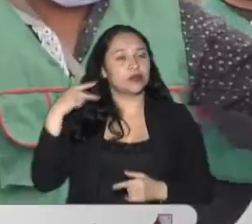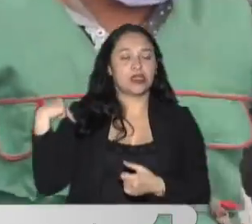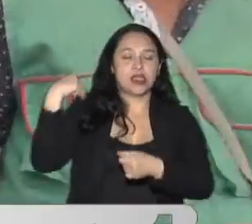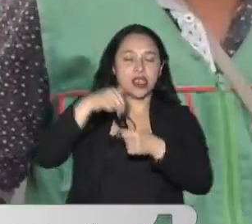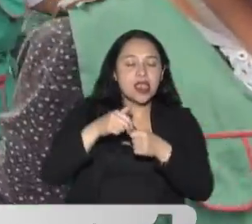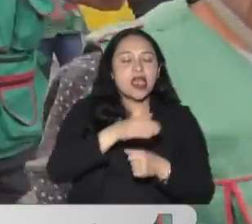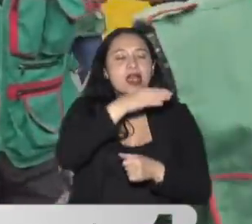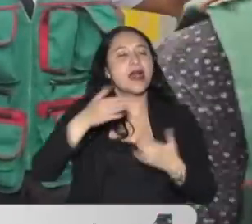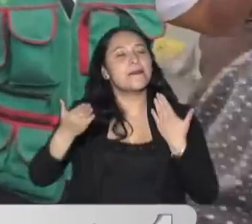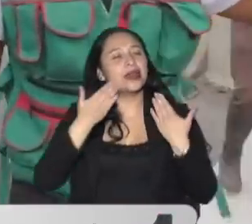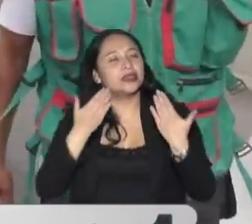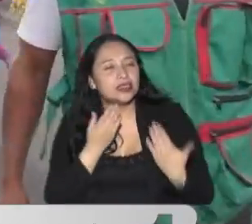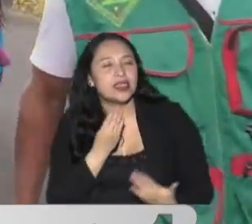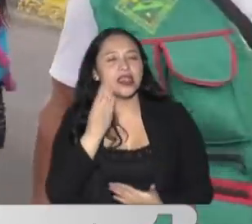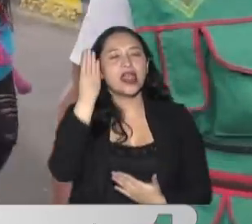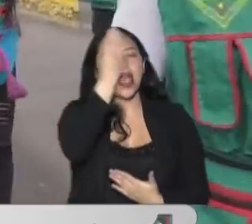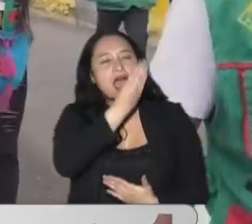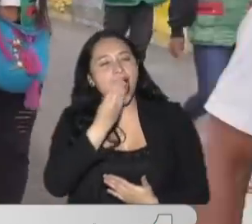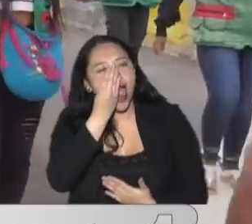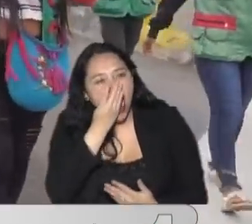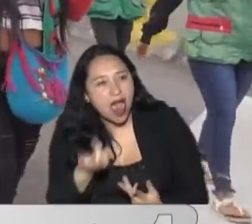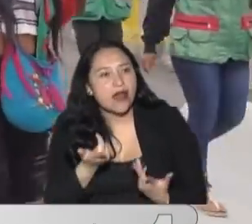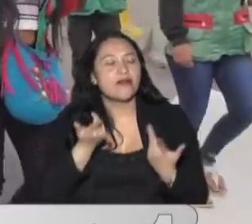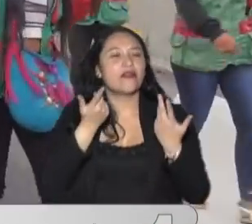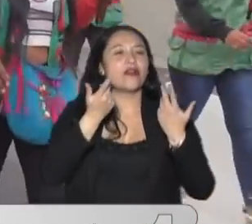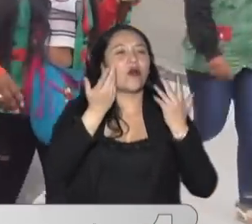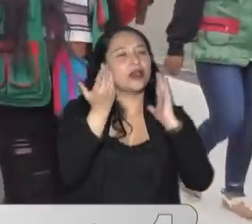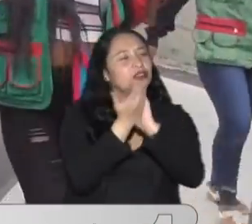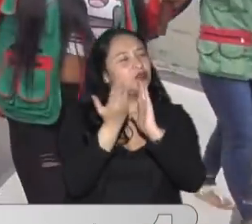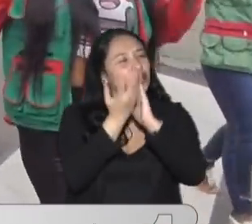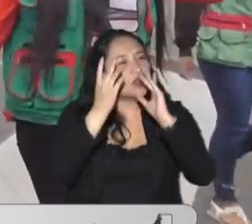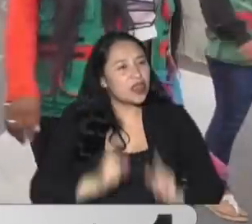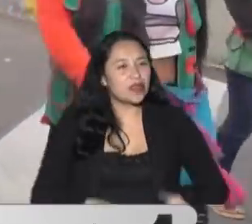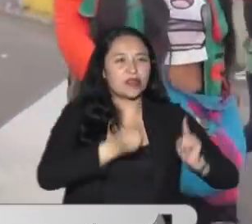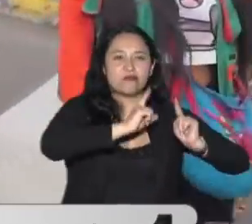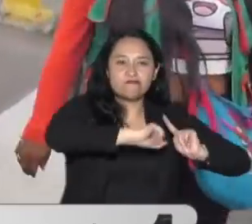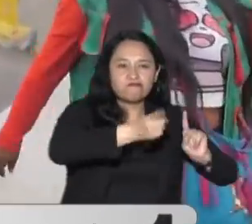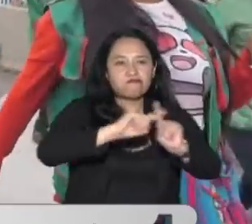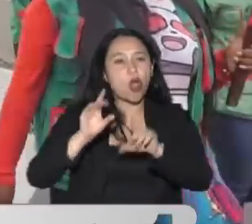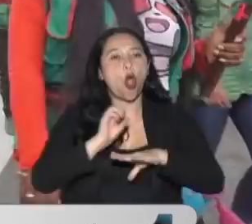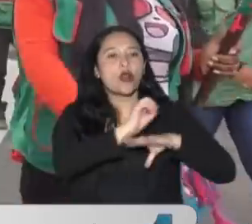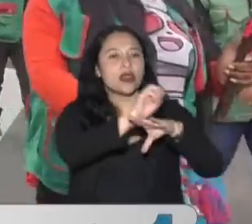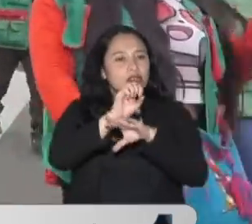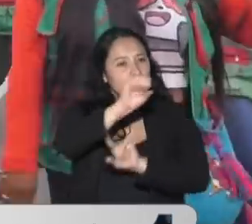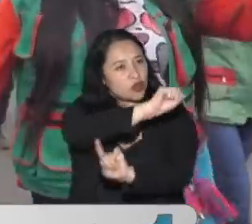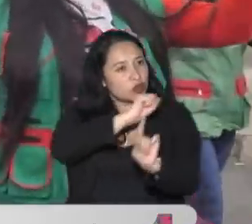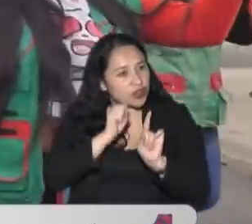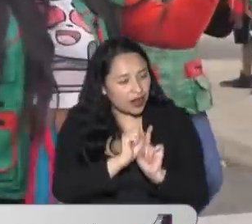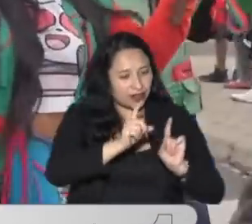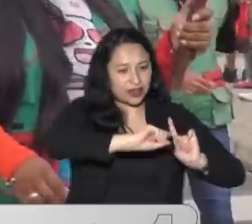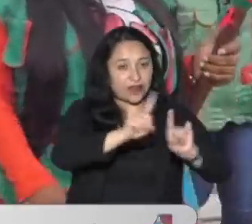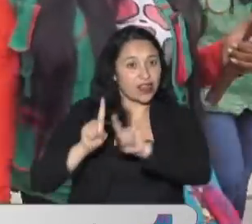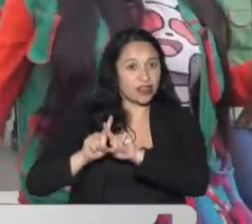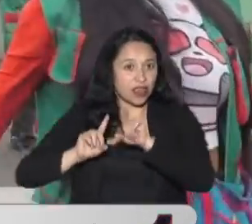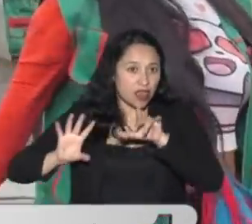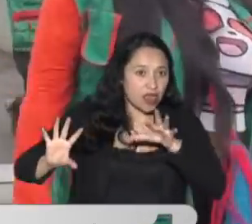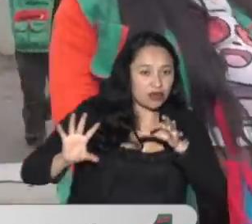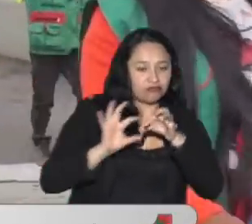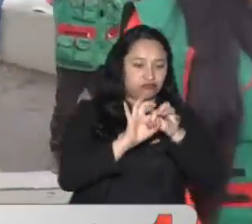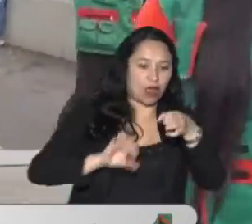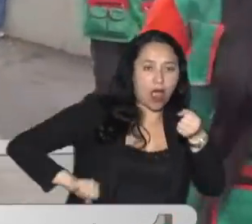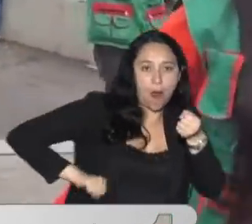los afrodescendientes, los estudiantes, también las organizaciones sociales que se han unido a